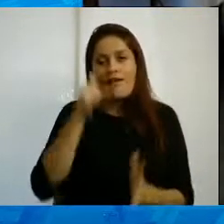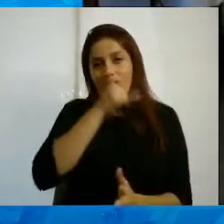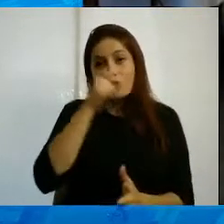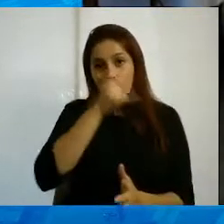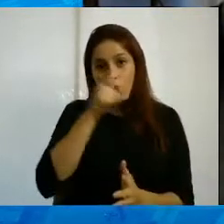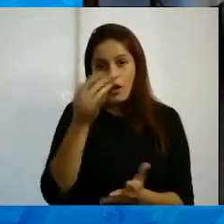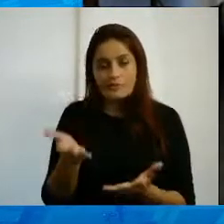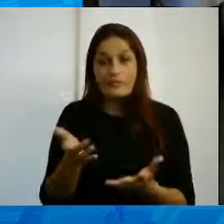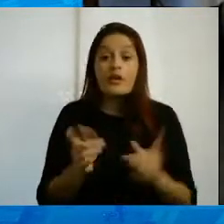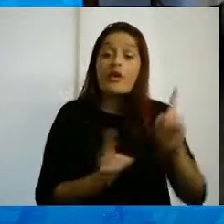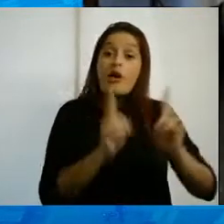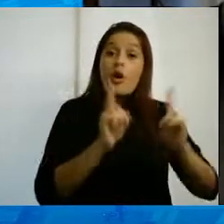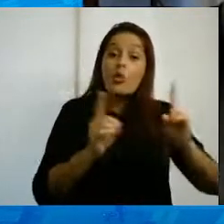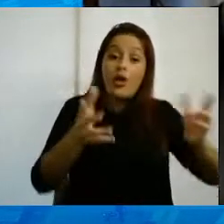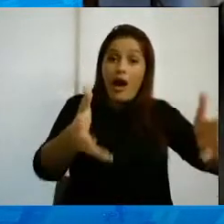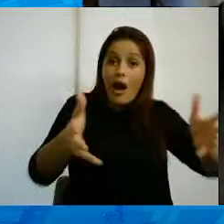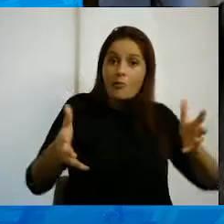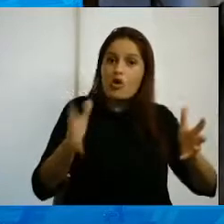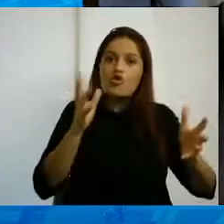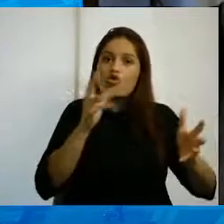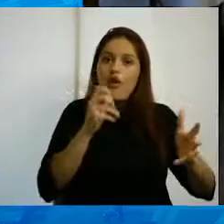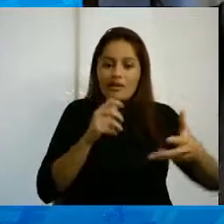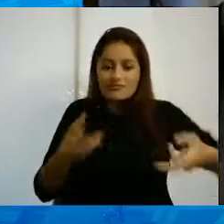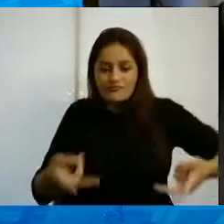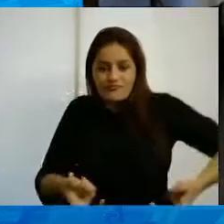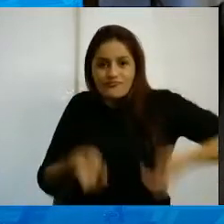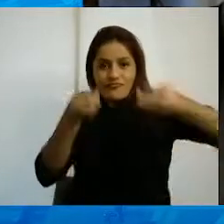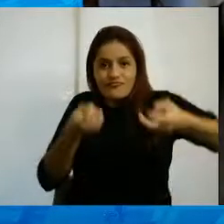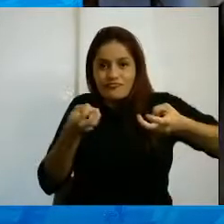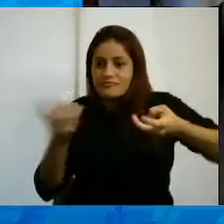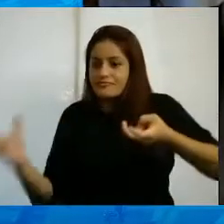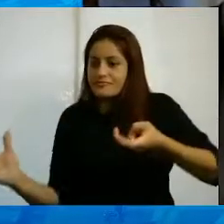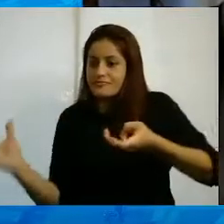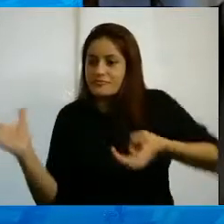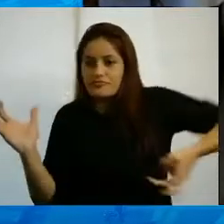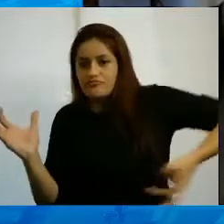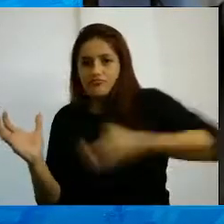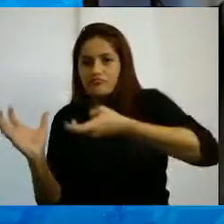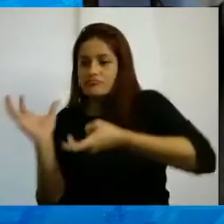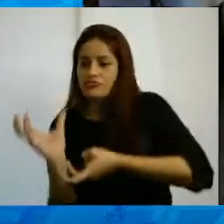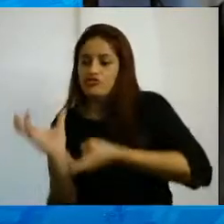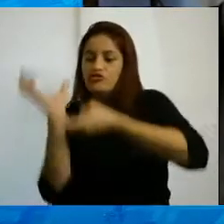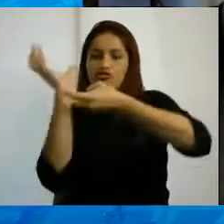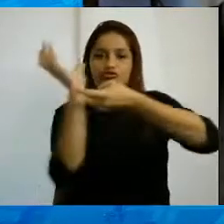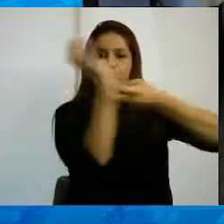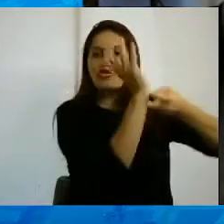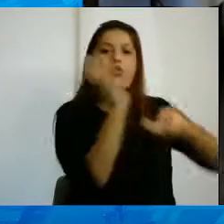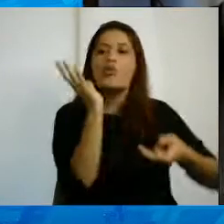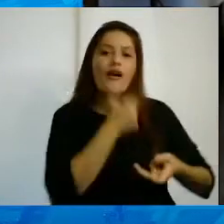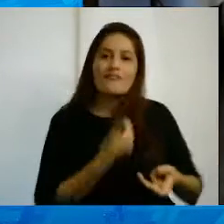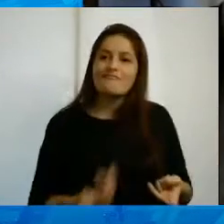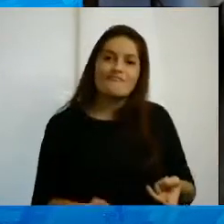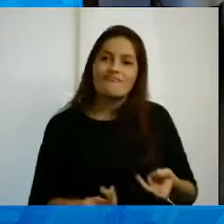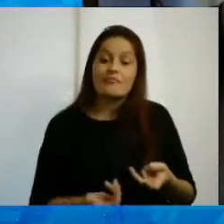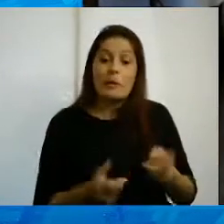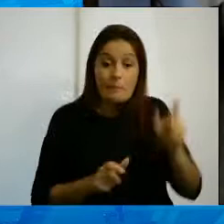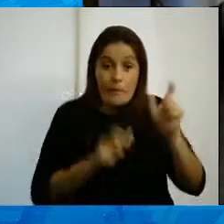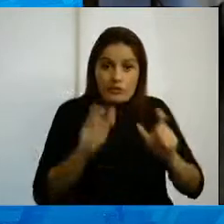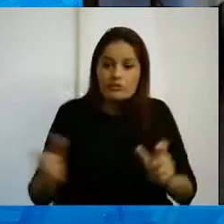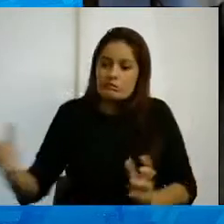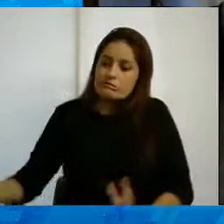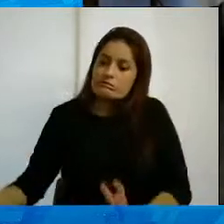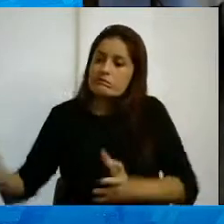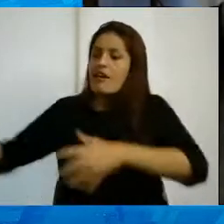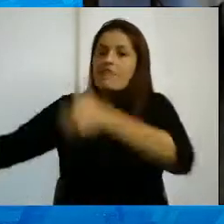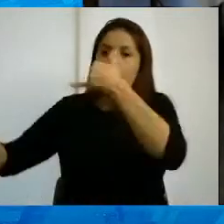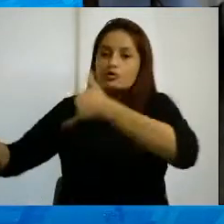basura que no tienen la implementación para poder llevar el camión y cargarlo, sino que los propios funcionarios tienen que sacar